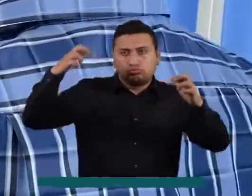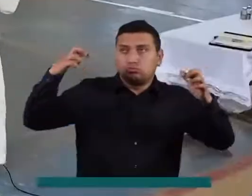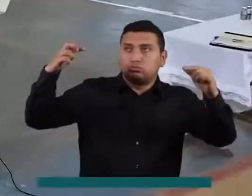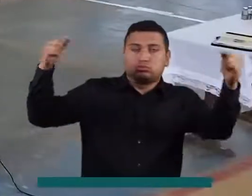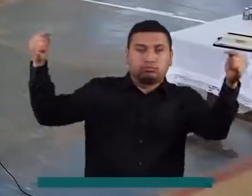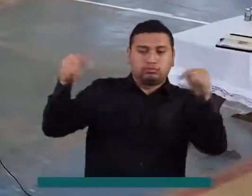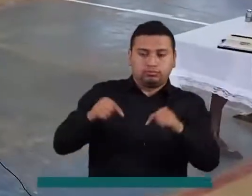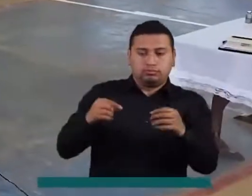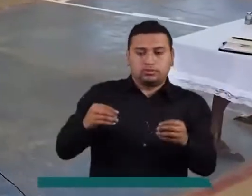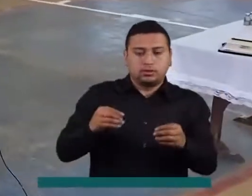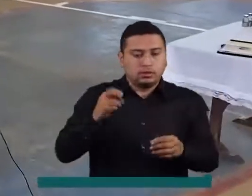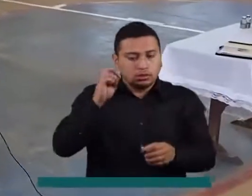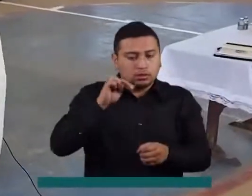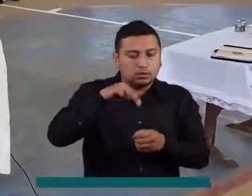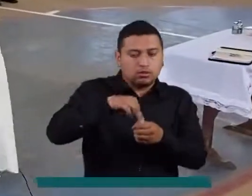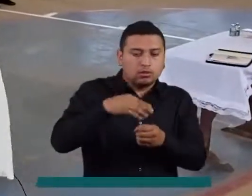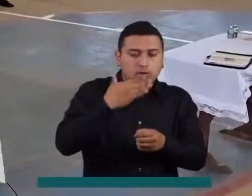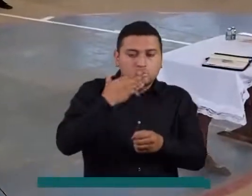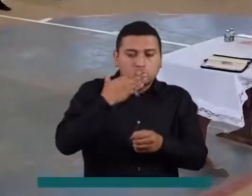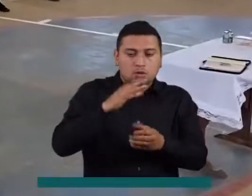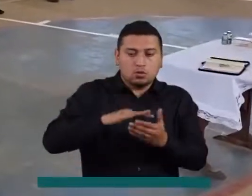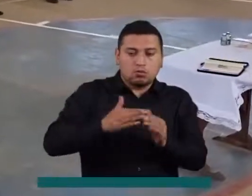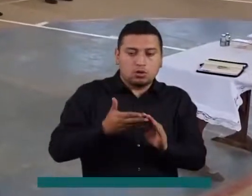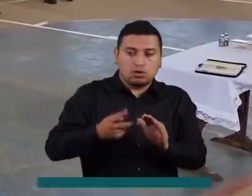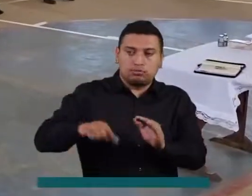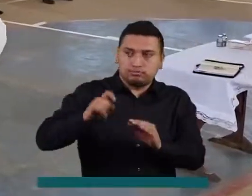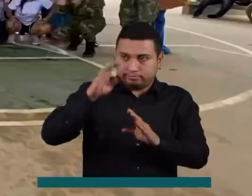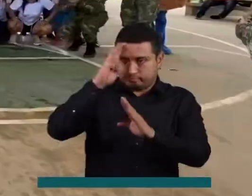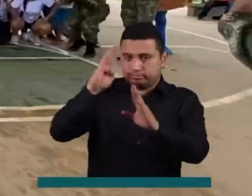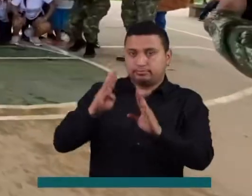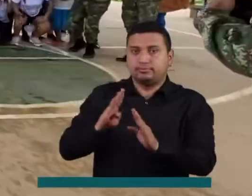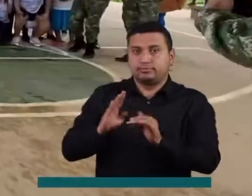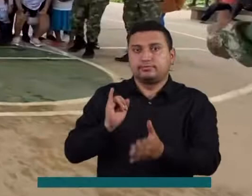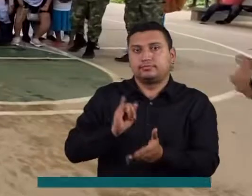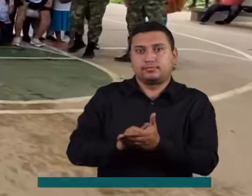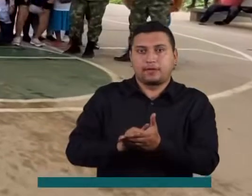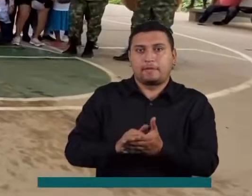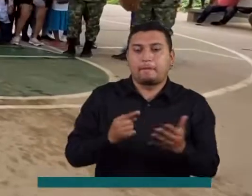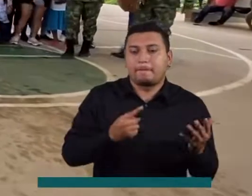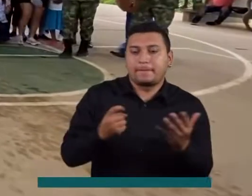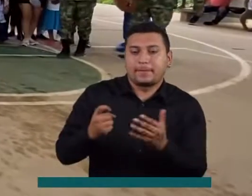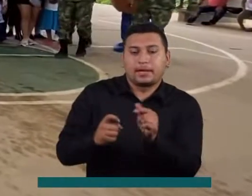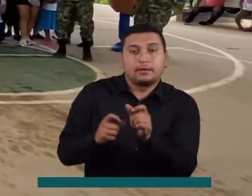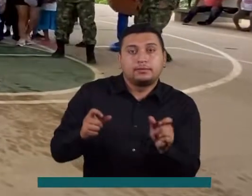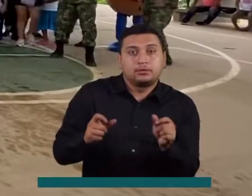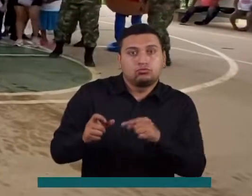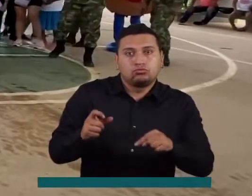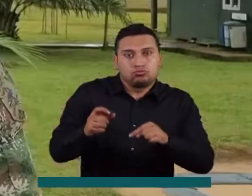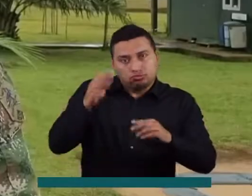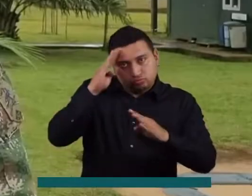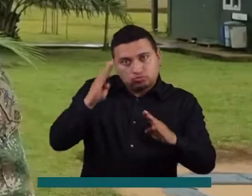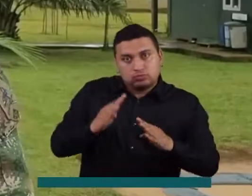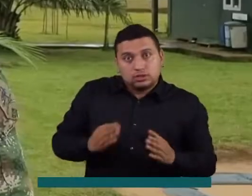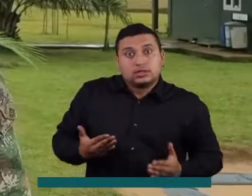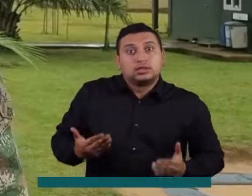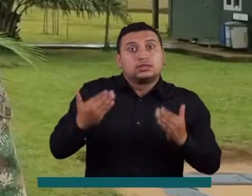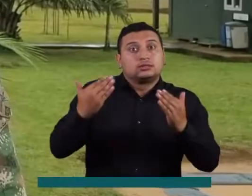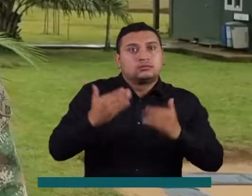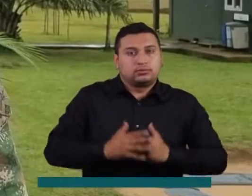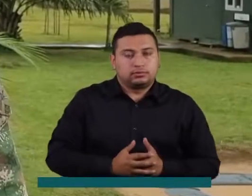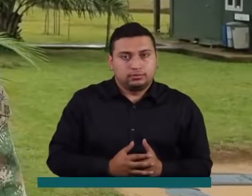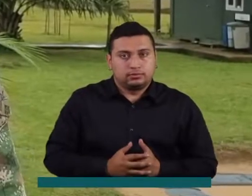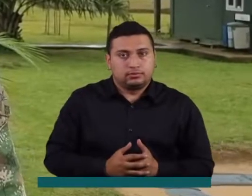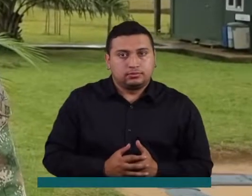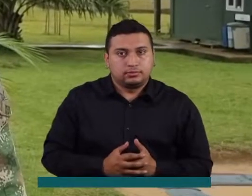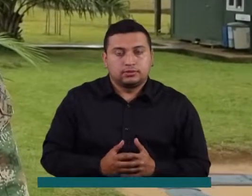la población indígena que vive en esta región del país. Más de 600 personas fueron atendidas. Se les brindó los servicios